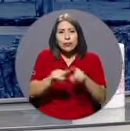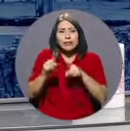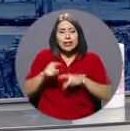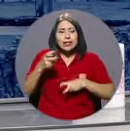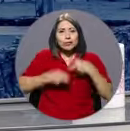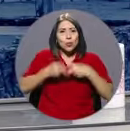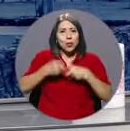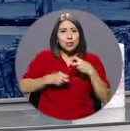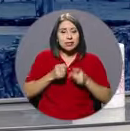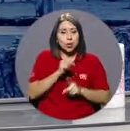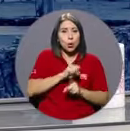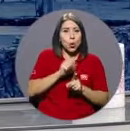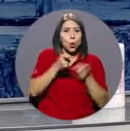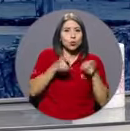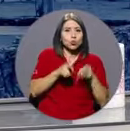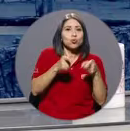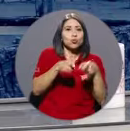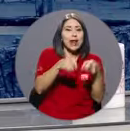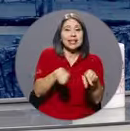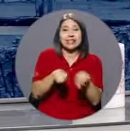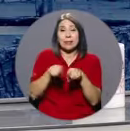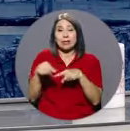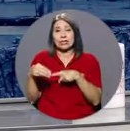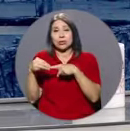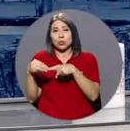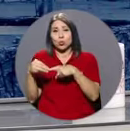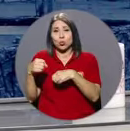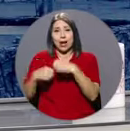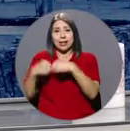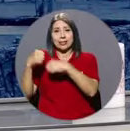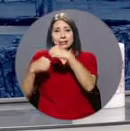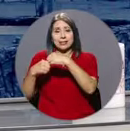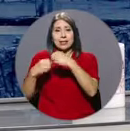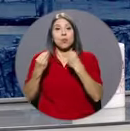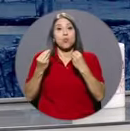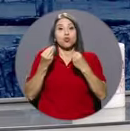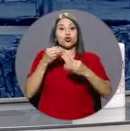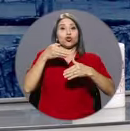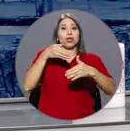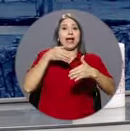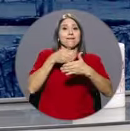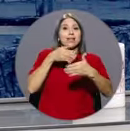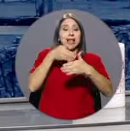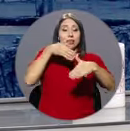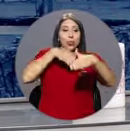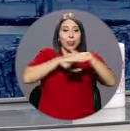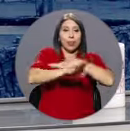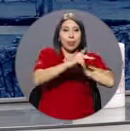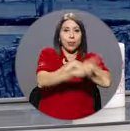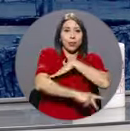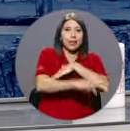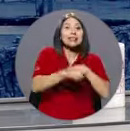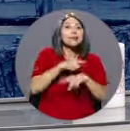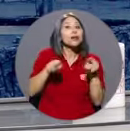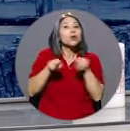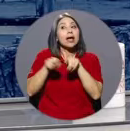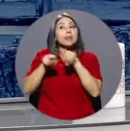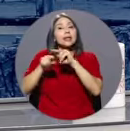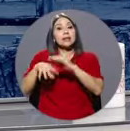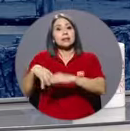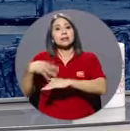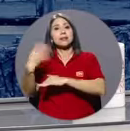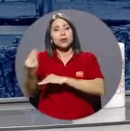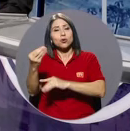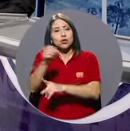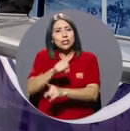tanto coyunturales como estructurales. Muchos están afectando a nivel interno, pero también tenemos situaciones a nivel externo que